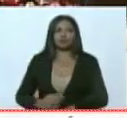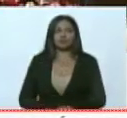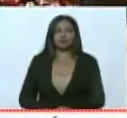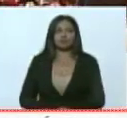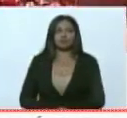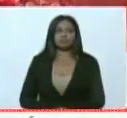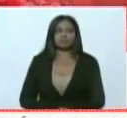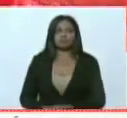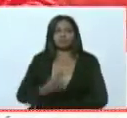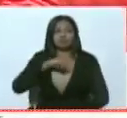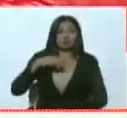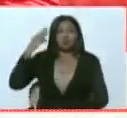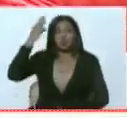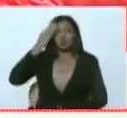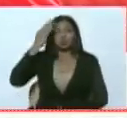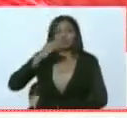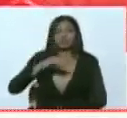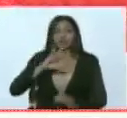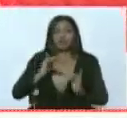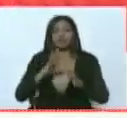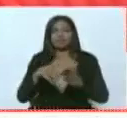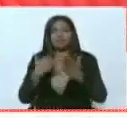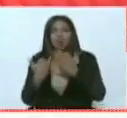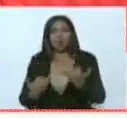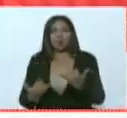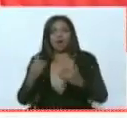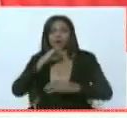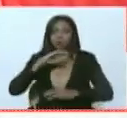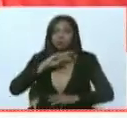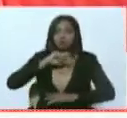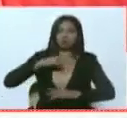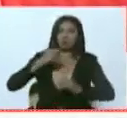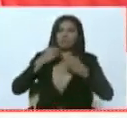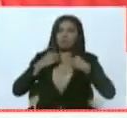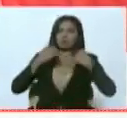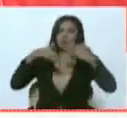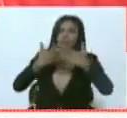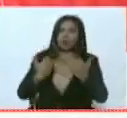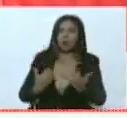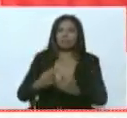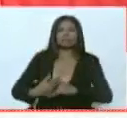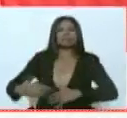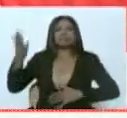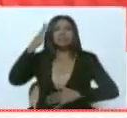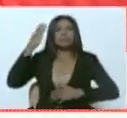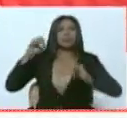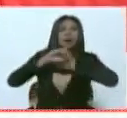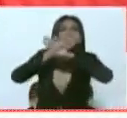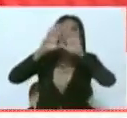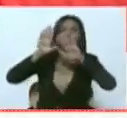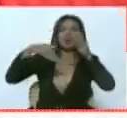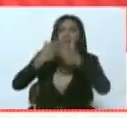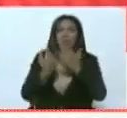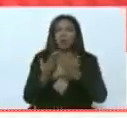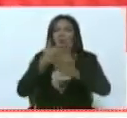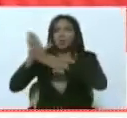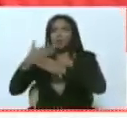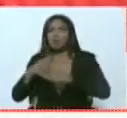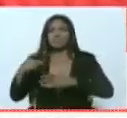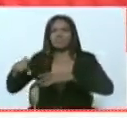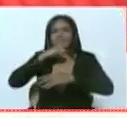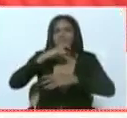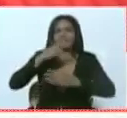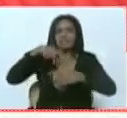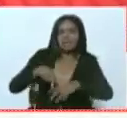tengamos conciencia del momento histórico que estamos viviendo. Y sepamos muy claramente que a pesar de las